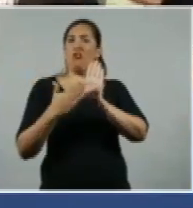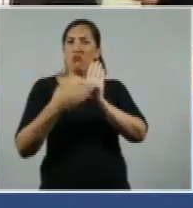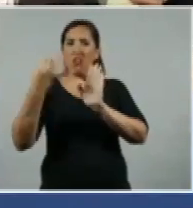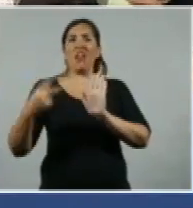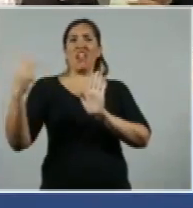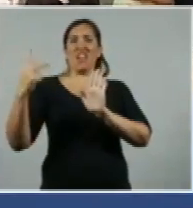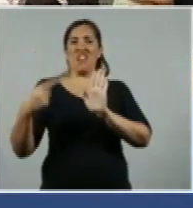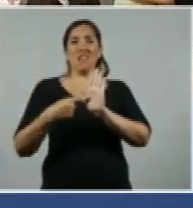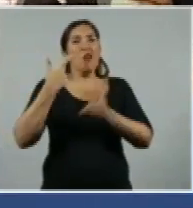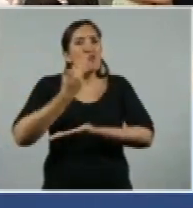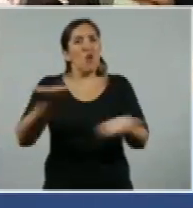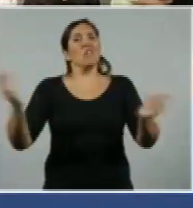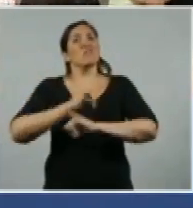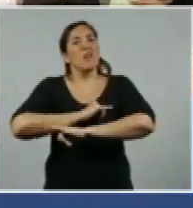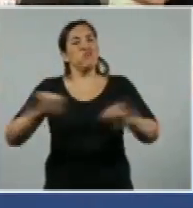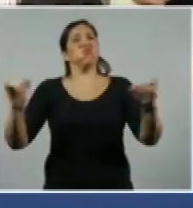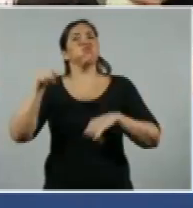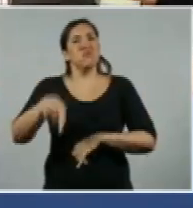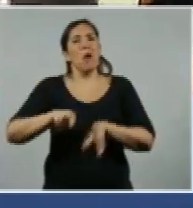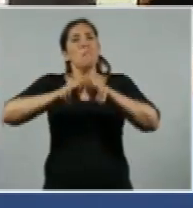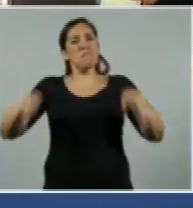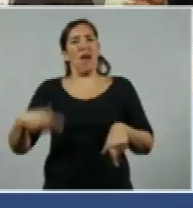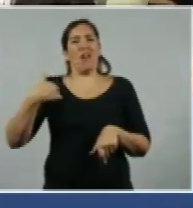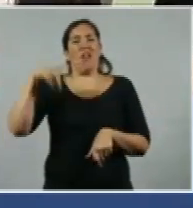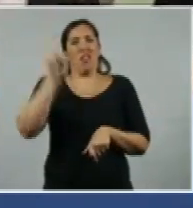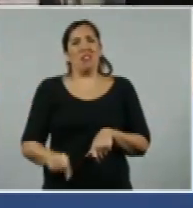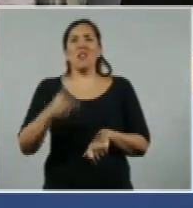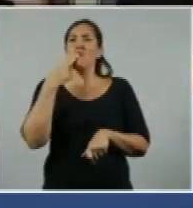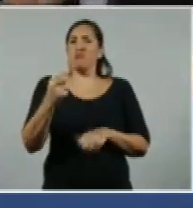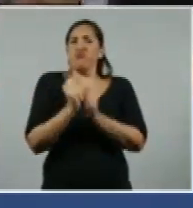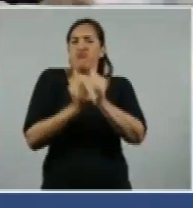lanzando nuevamente un plan nuclear para la Argentina.